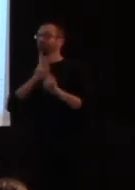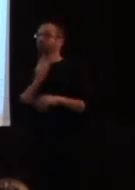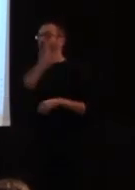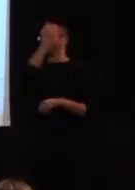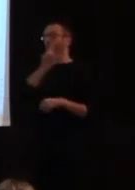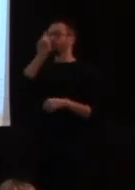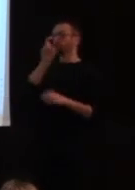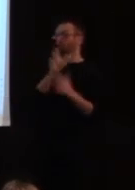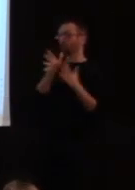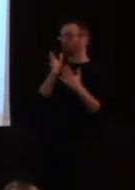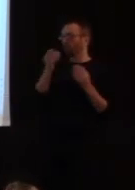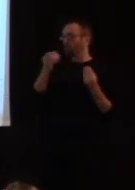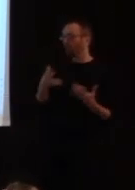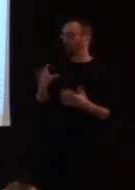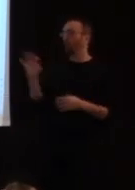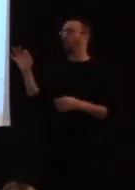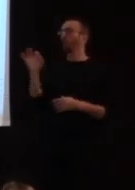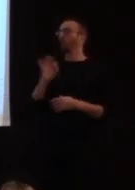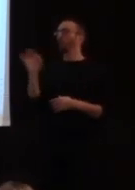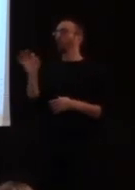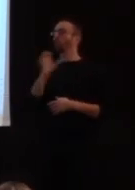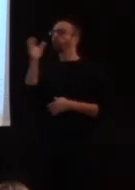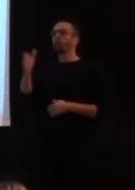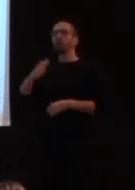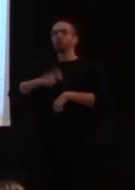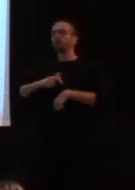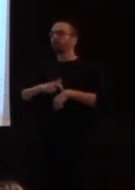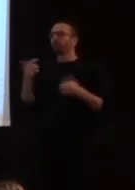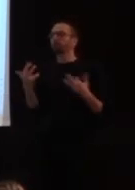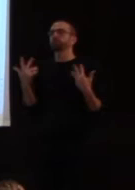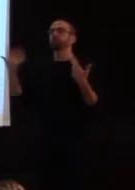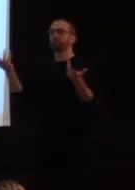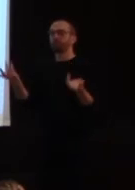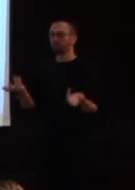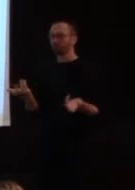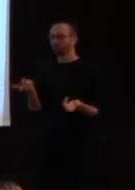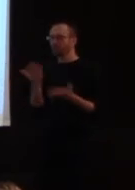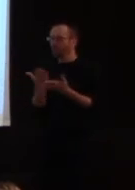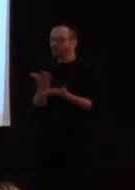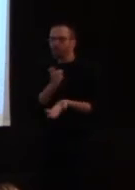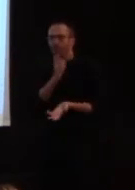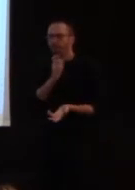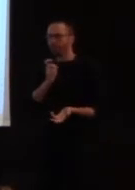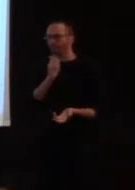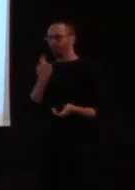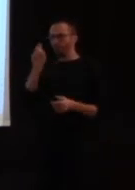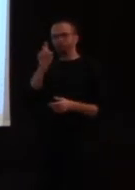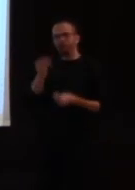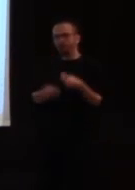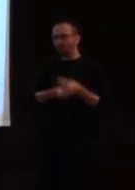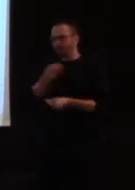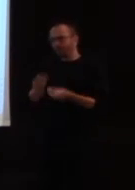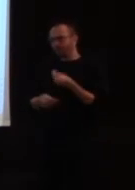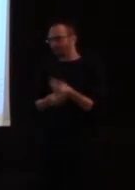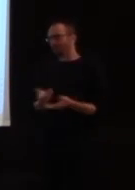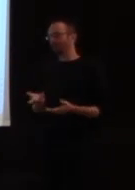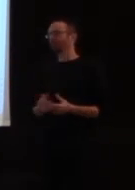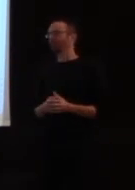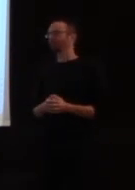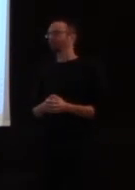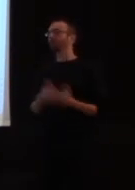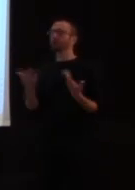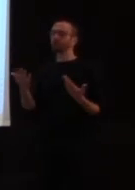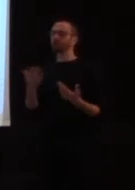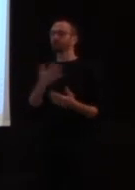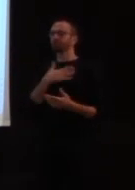pues, explicaba bien, o cuando decía, las clases pasan volando, ¿y qué pasa en estas clases? ¿Qué hace el profesor, no? Por tanto, intentar, pues esto, ¿no?